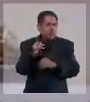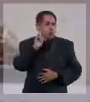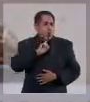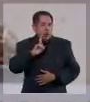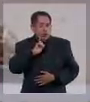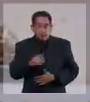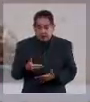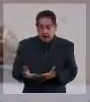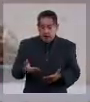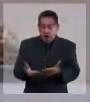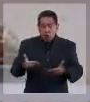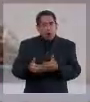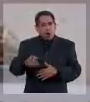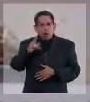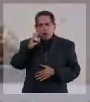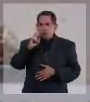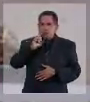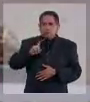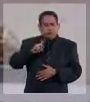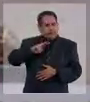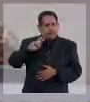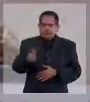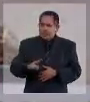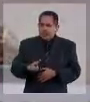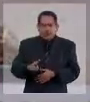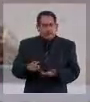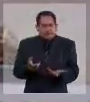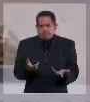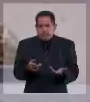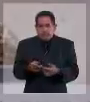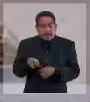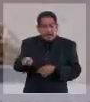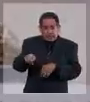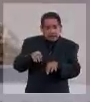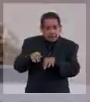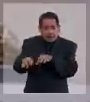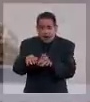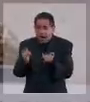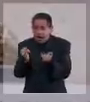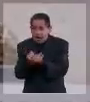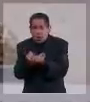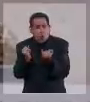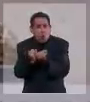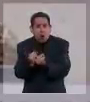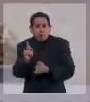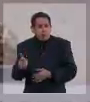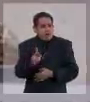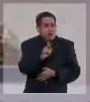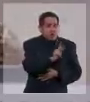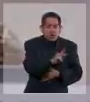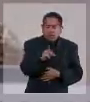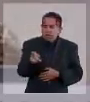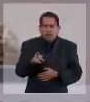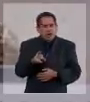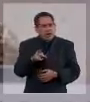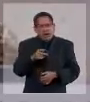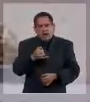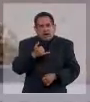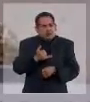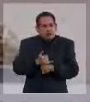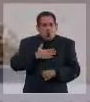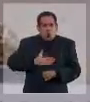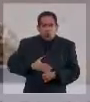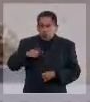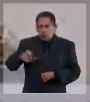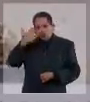manera verdaderamente injusta, por hacer el mismo trabajo y con la misma capacitación, en promedio